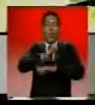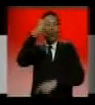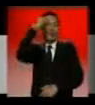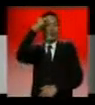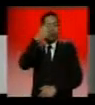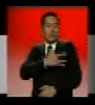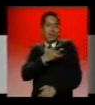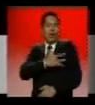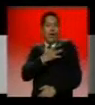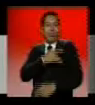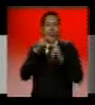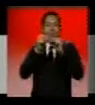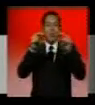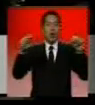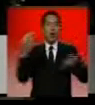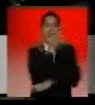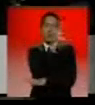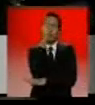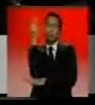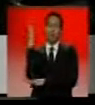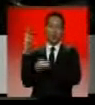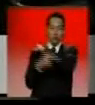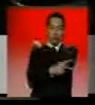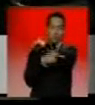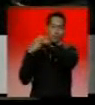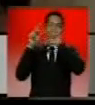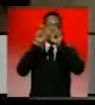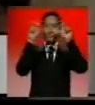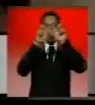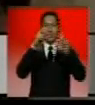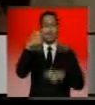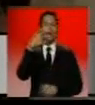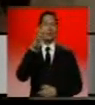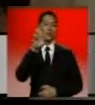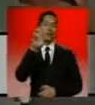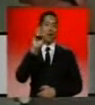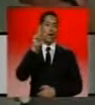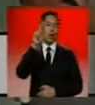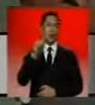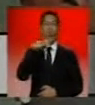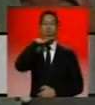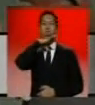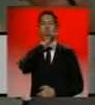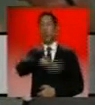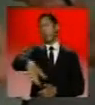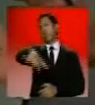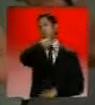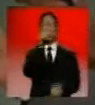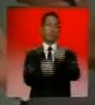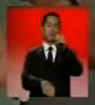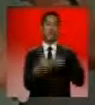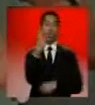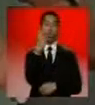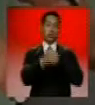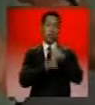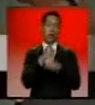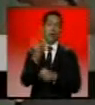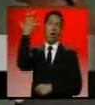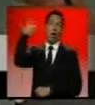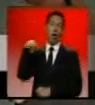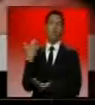sobre el litigio legal que lleva contra la transnacional desde hace más de 12 años. A través de una